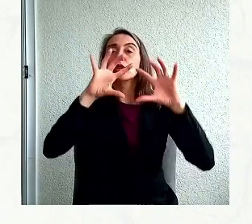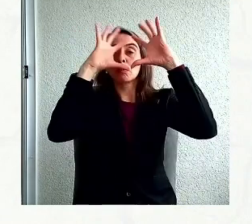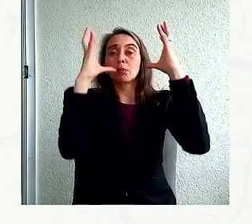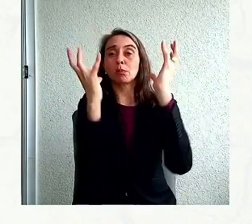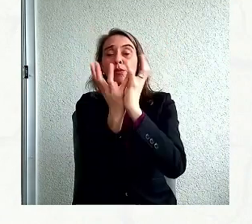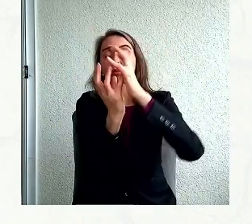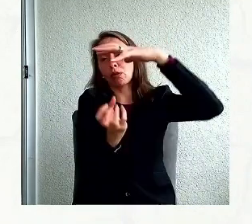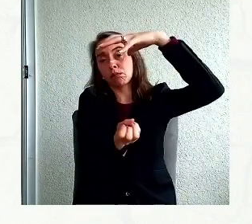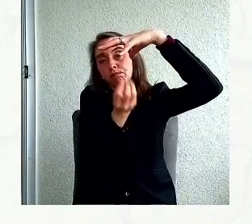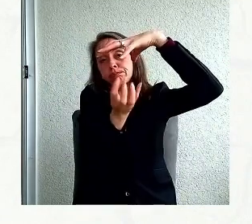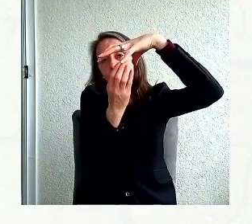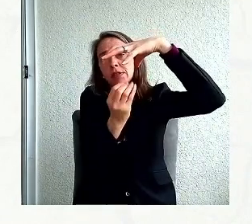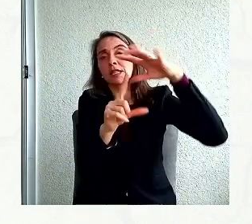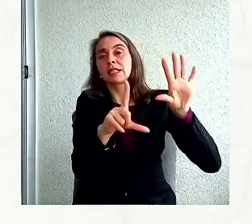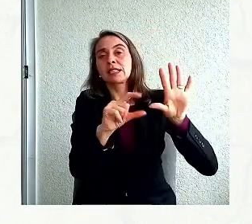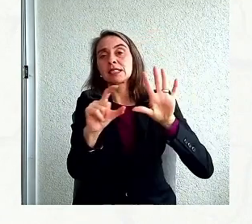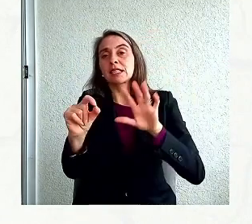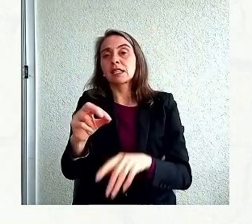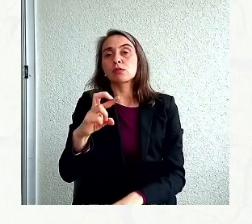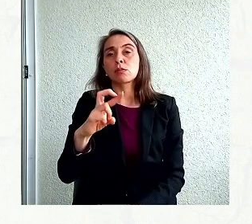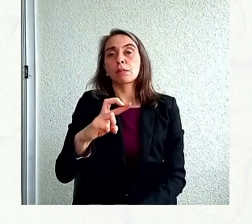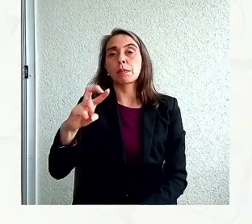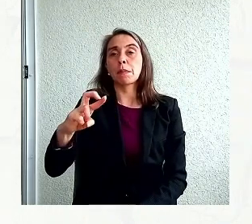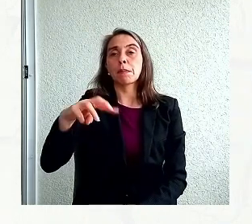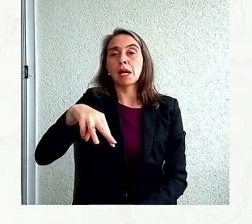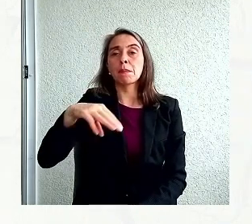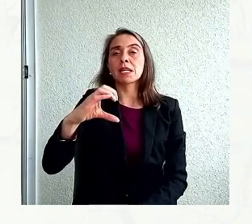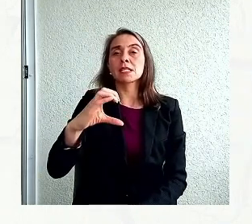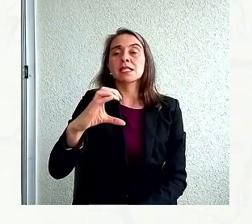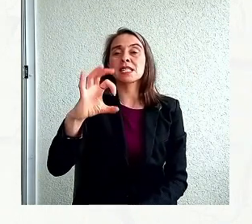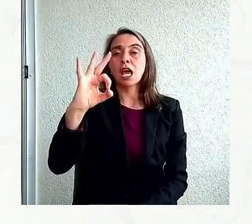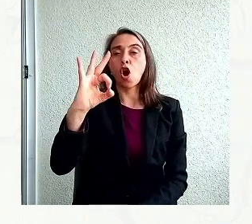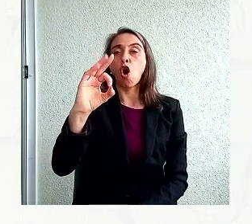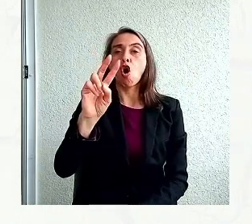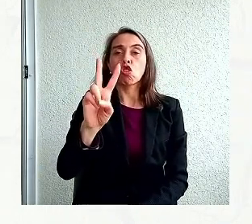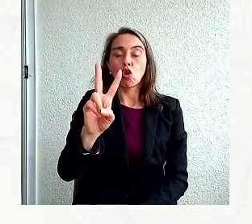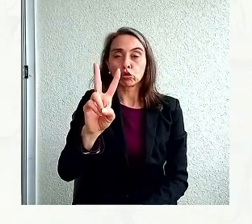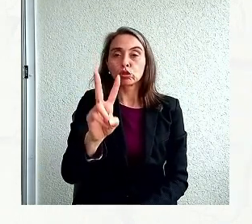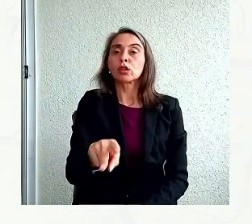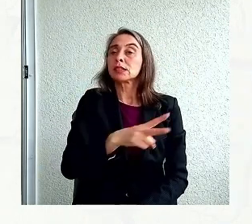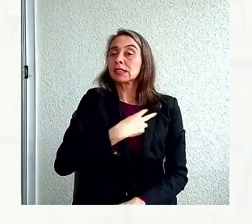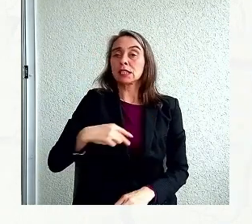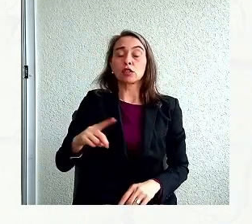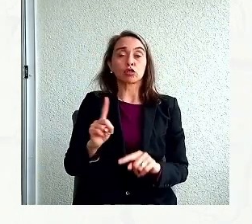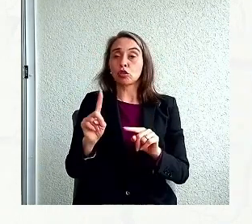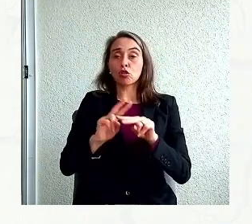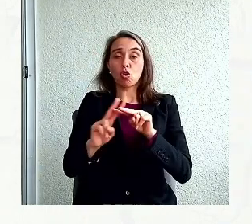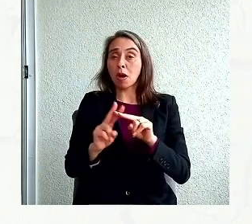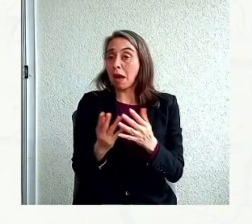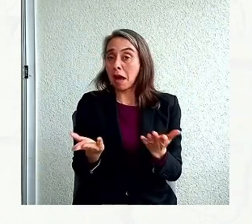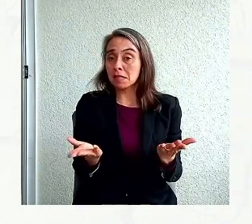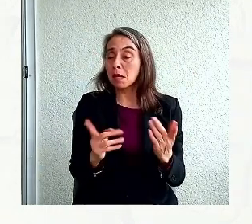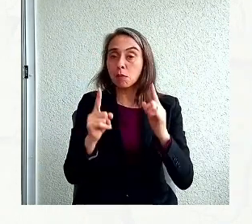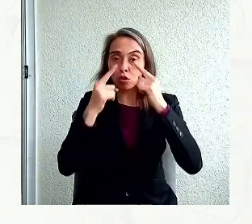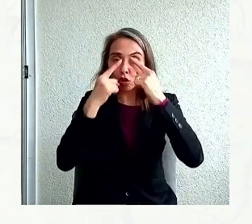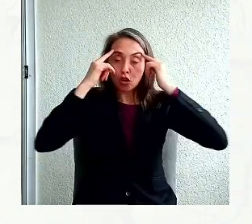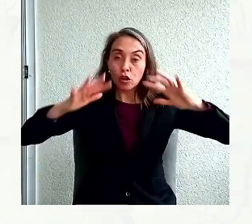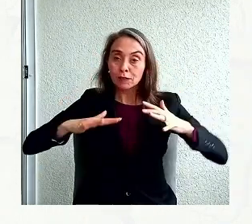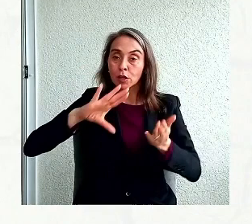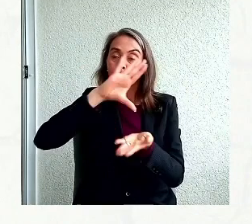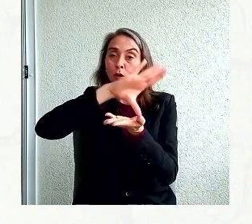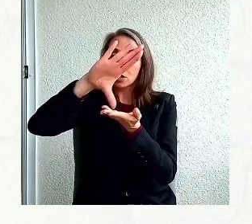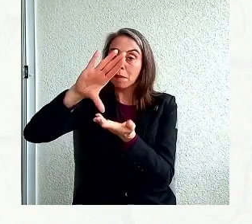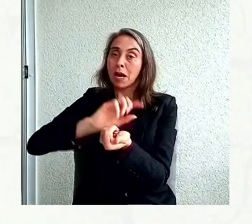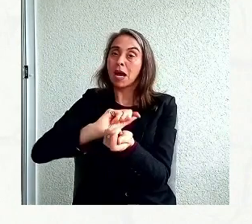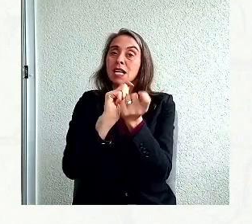Es decir, si nosotros no hacemos mucho o no nos esforzamos realmente en cambiar este escenario de producción de CO2 y